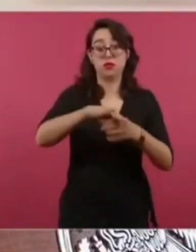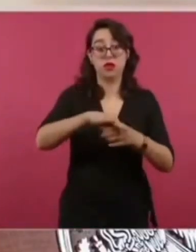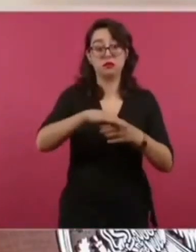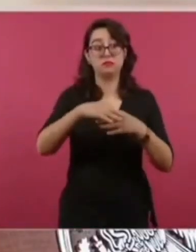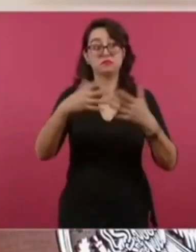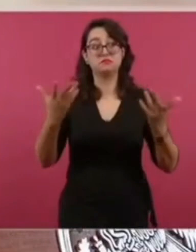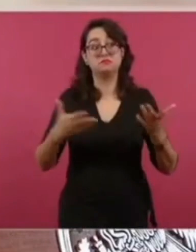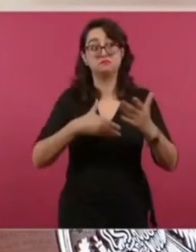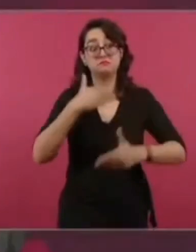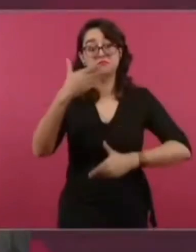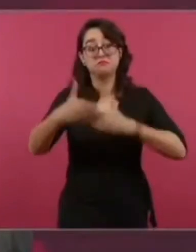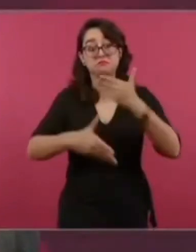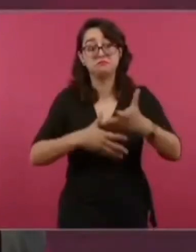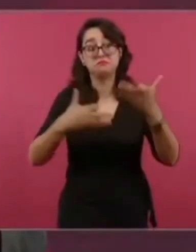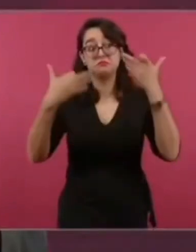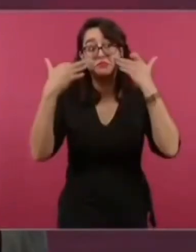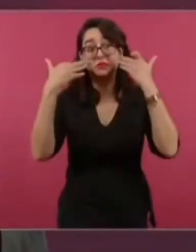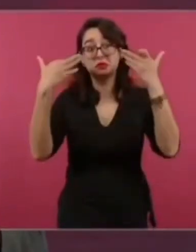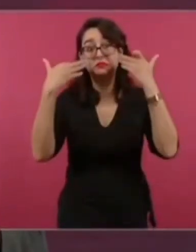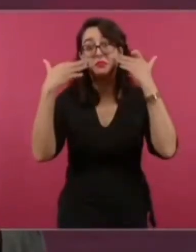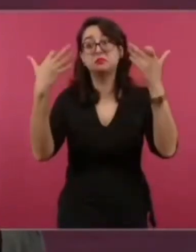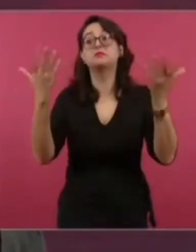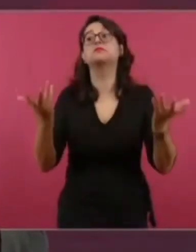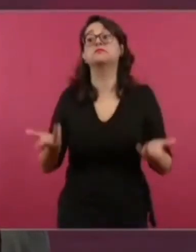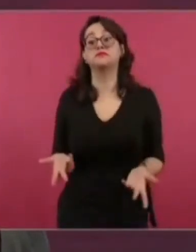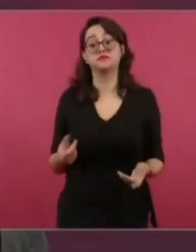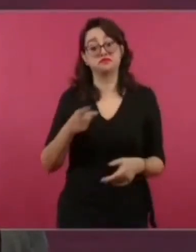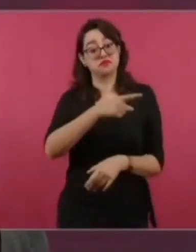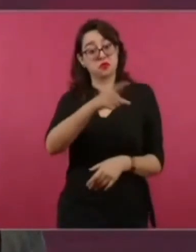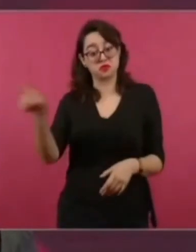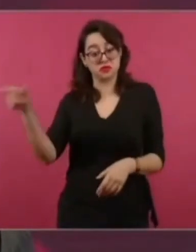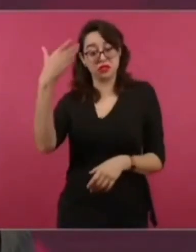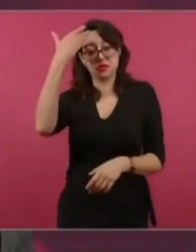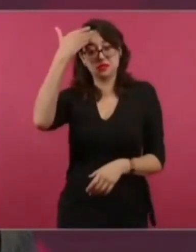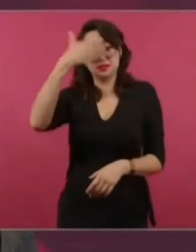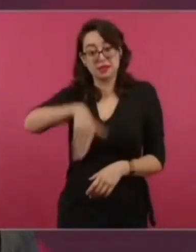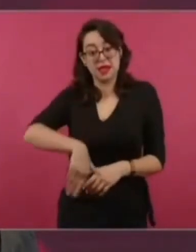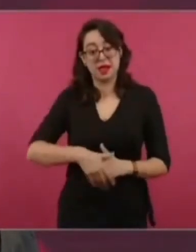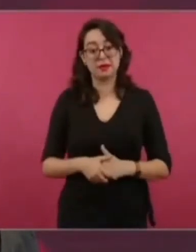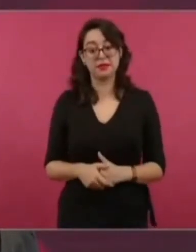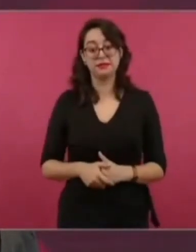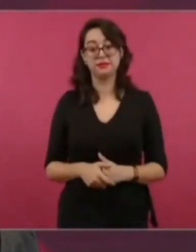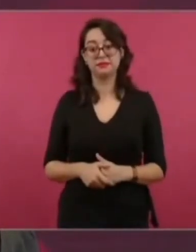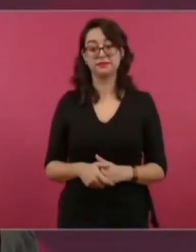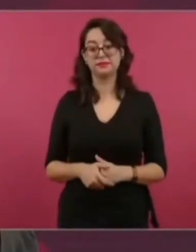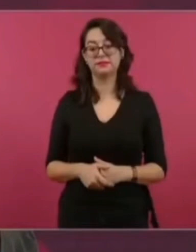Estoy muy contento, lo he venido diciendo en estos últimos días.